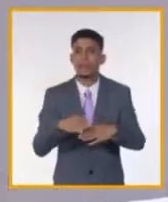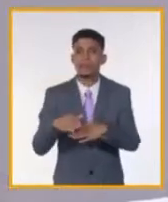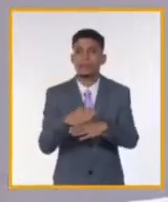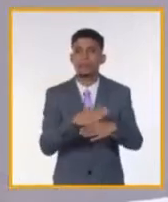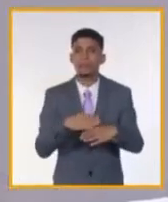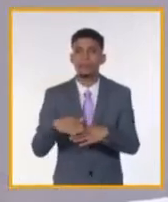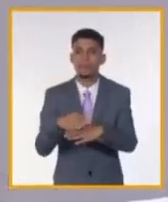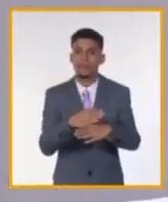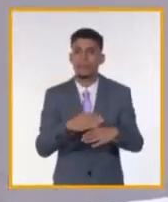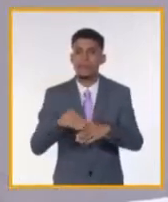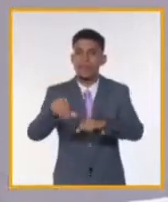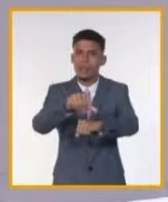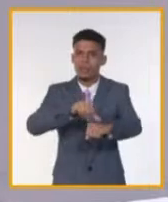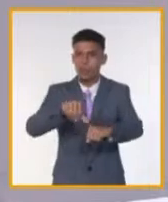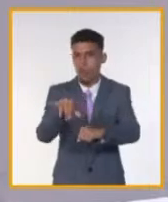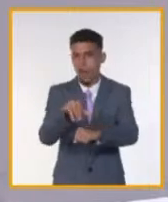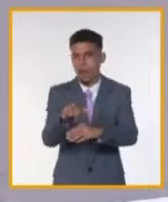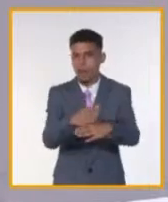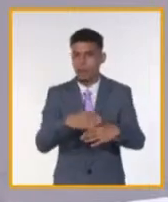turba,